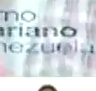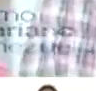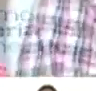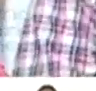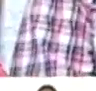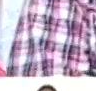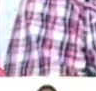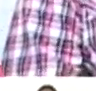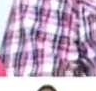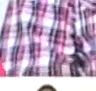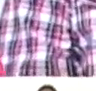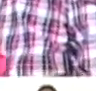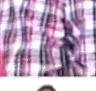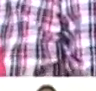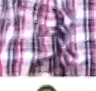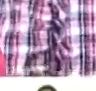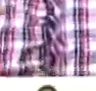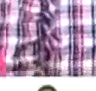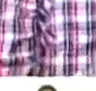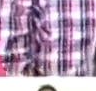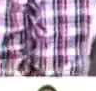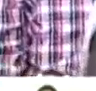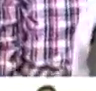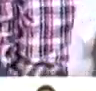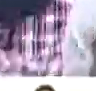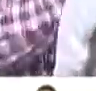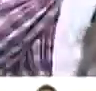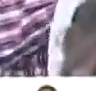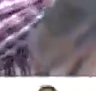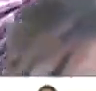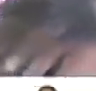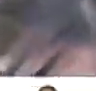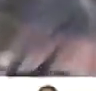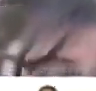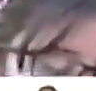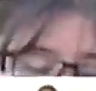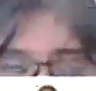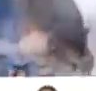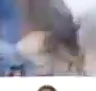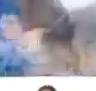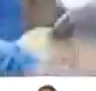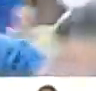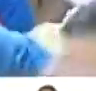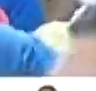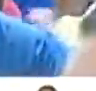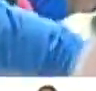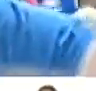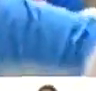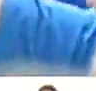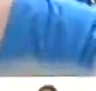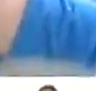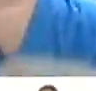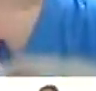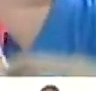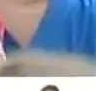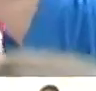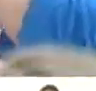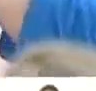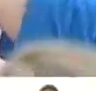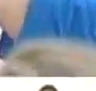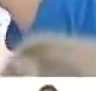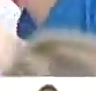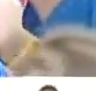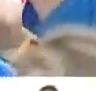sido leales a Chávez y seguir siendo leales a la patria. ¡Que viva la lealtad!